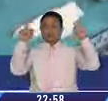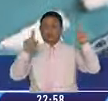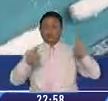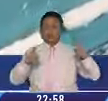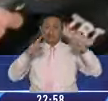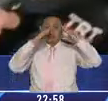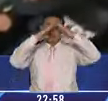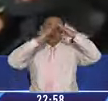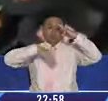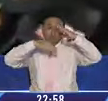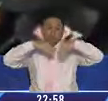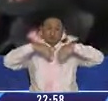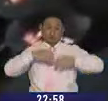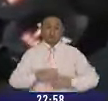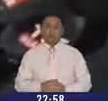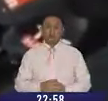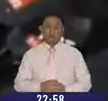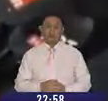caídas de techos.